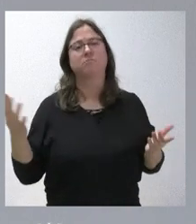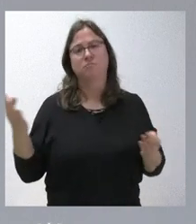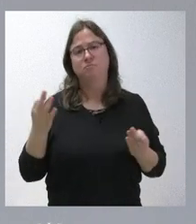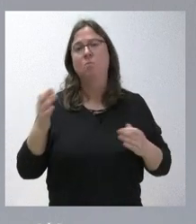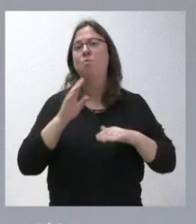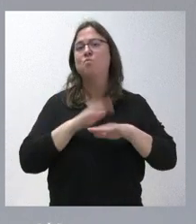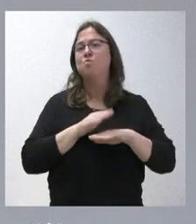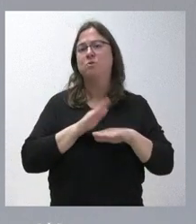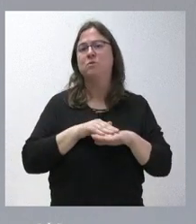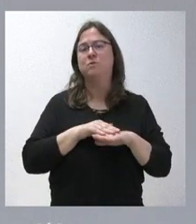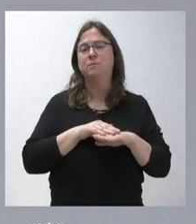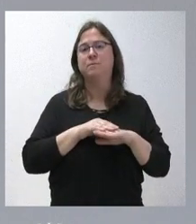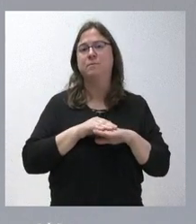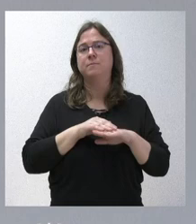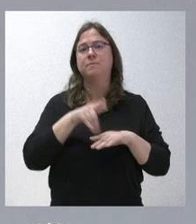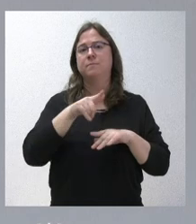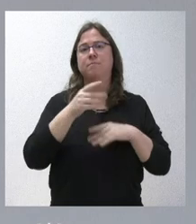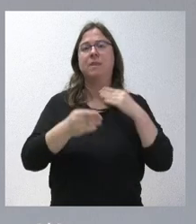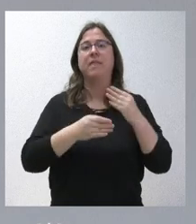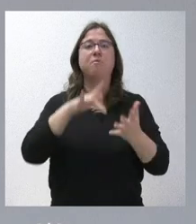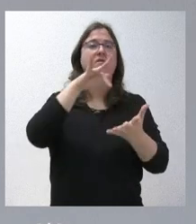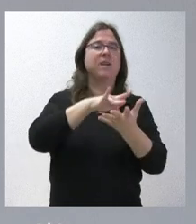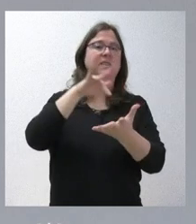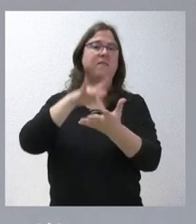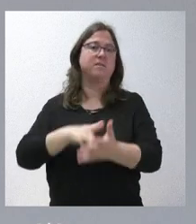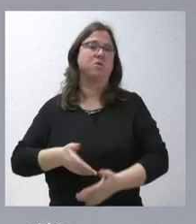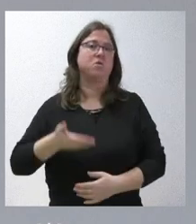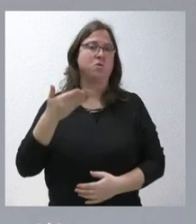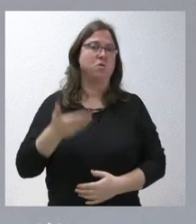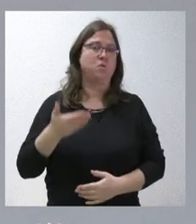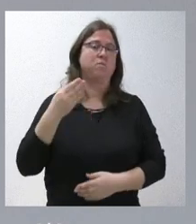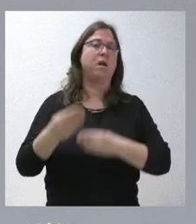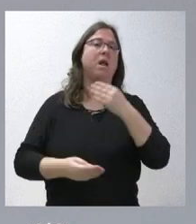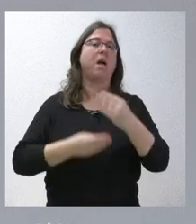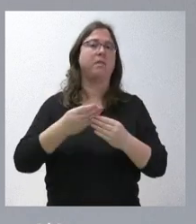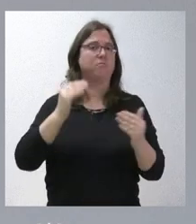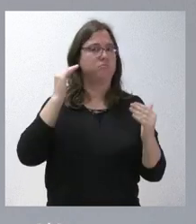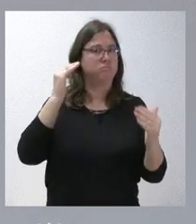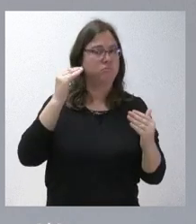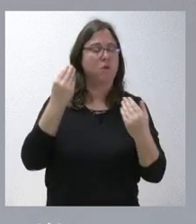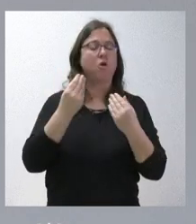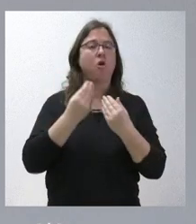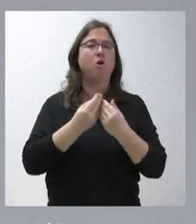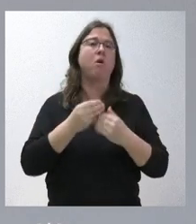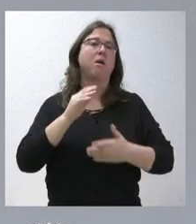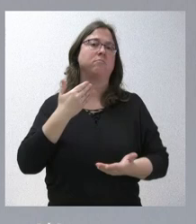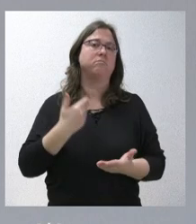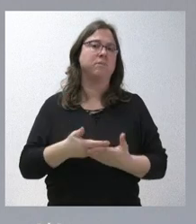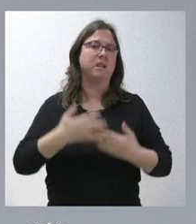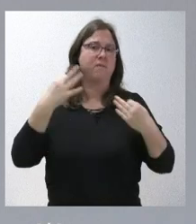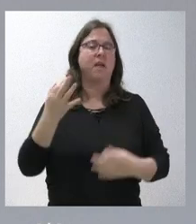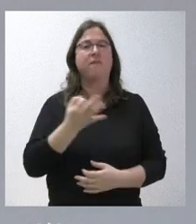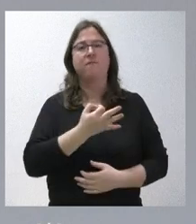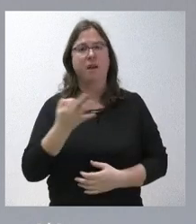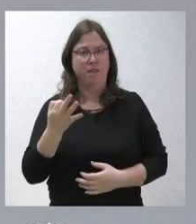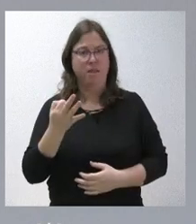lo tanto estamos en la fecha clave para poder acometer esa conmemoración con garantías de eficacia